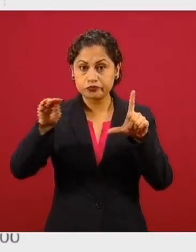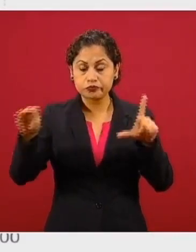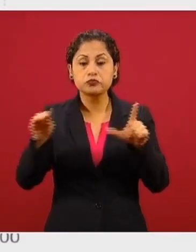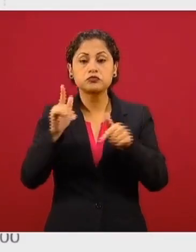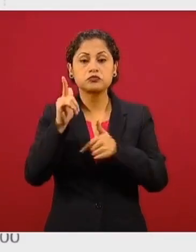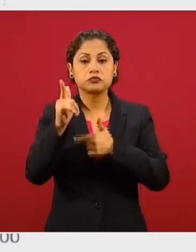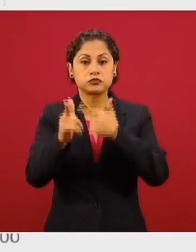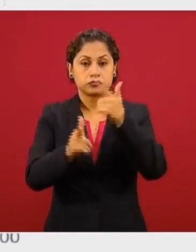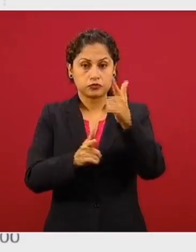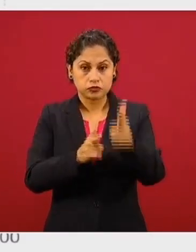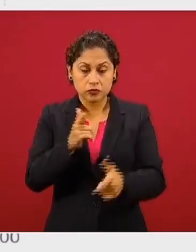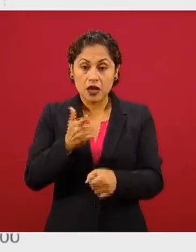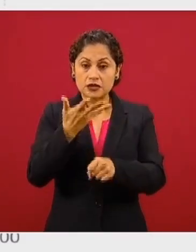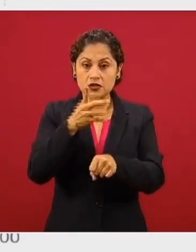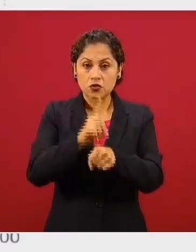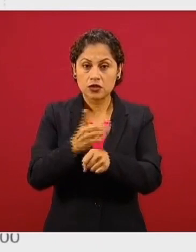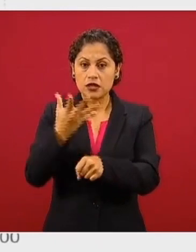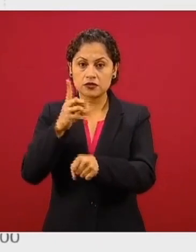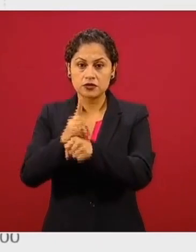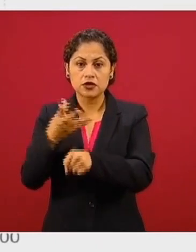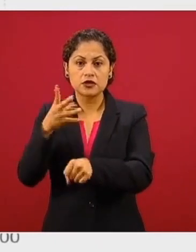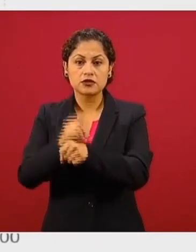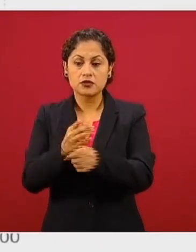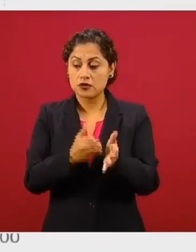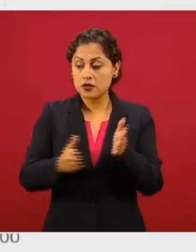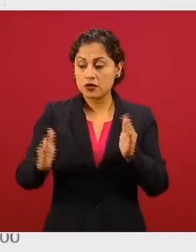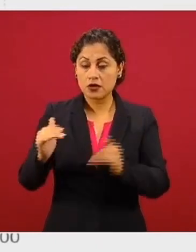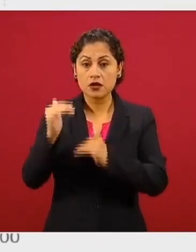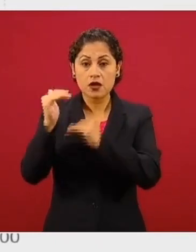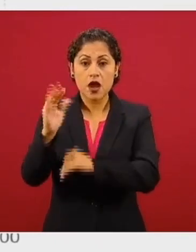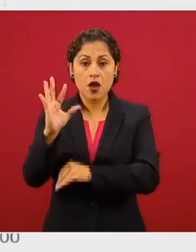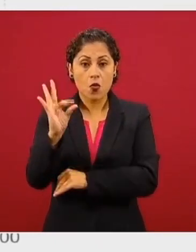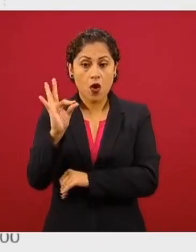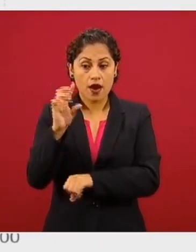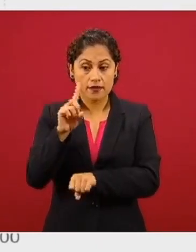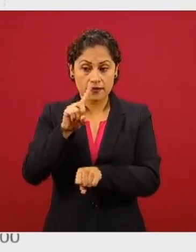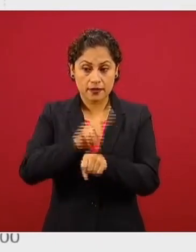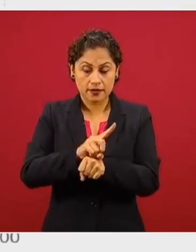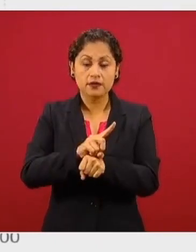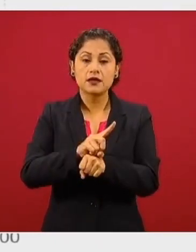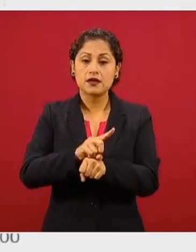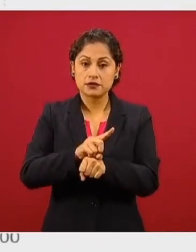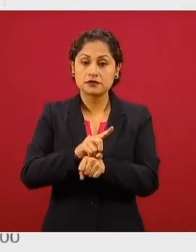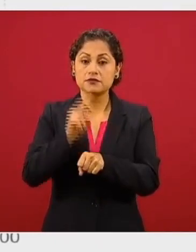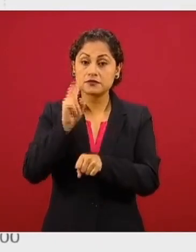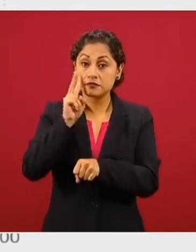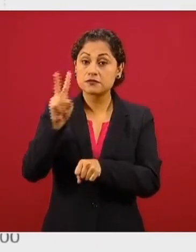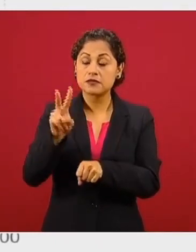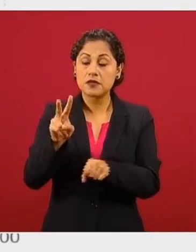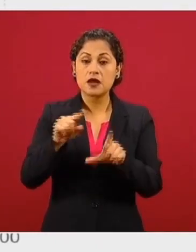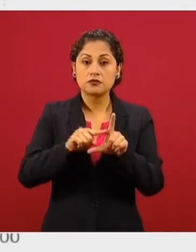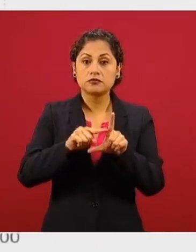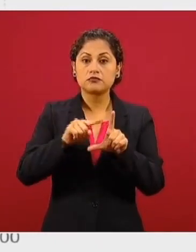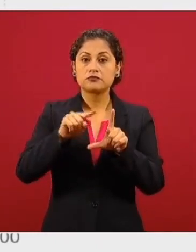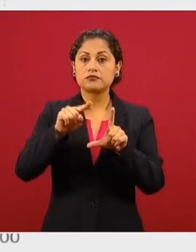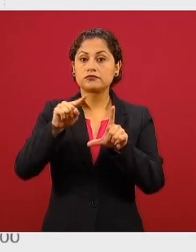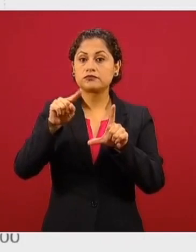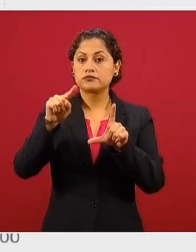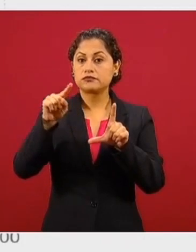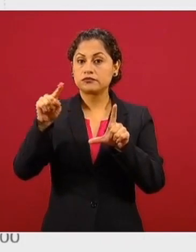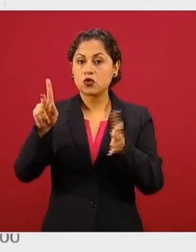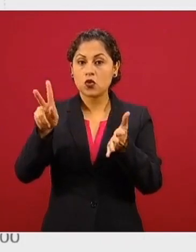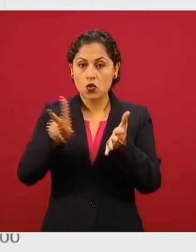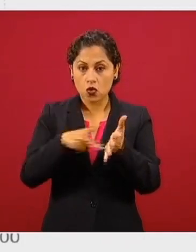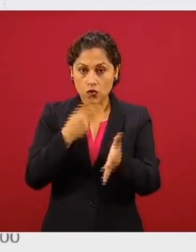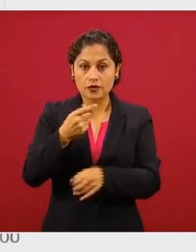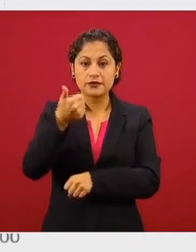cinco días. Y al llegar al día 40 tuvimos un cambio también nuevamente y estamos teniendo duplicaciones cada